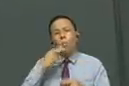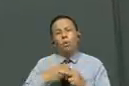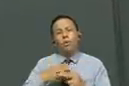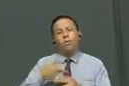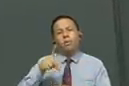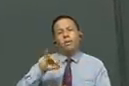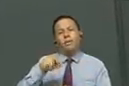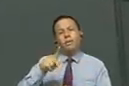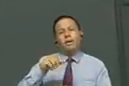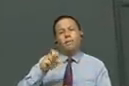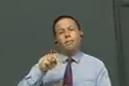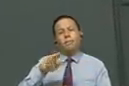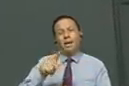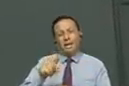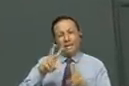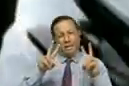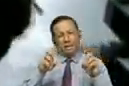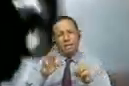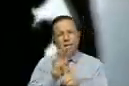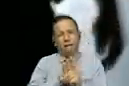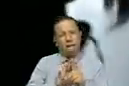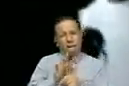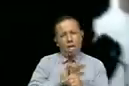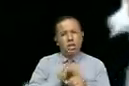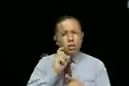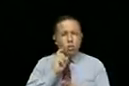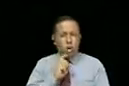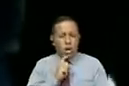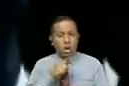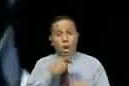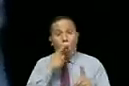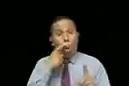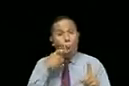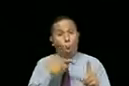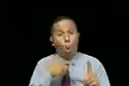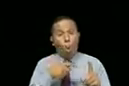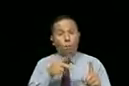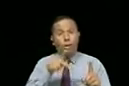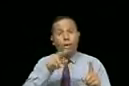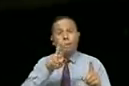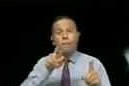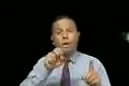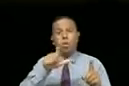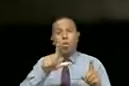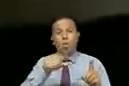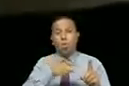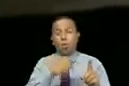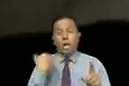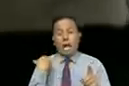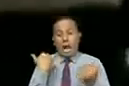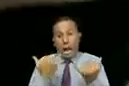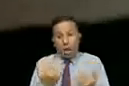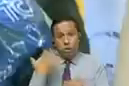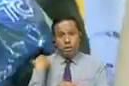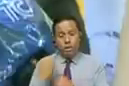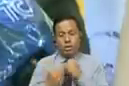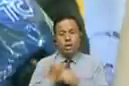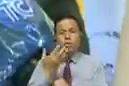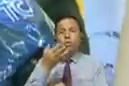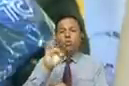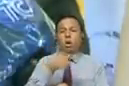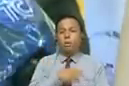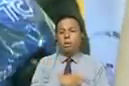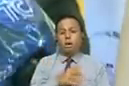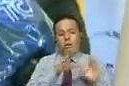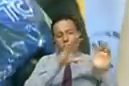Unidad Nacional de Delitos Sexuales, sobre Paul, de 19 años de edad. Estaba vigente una boleta de captura. Poniéndole a